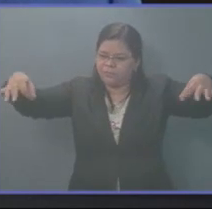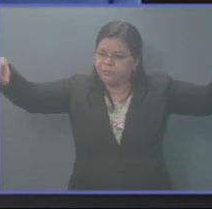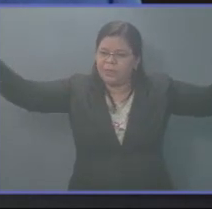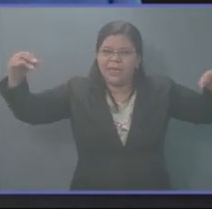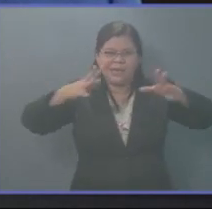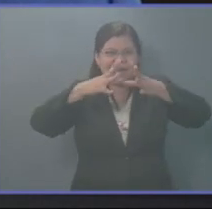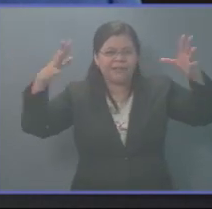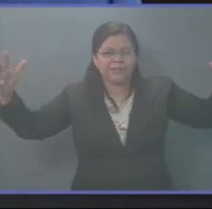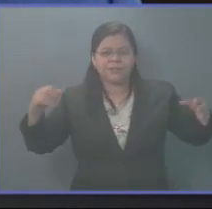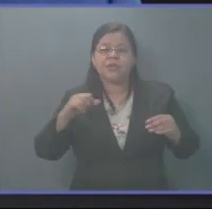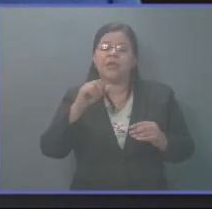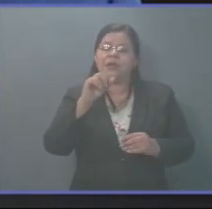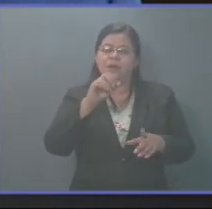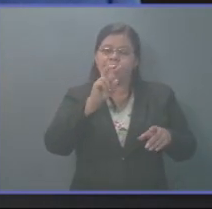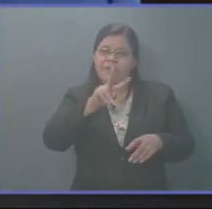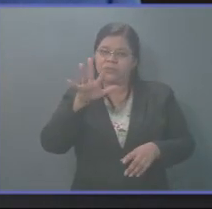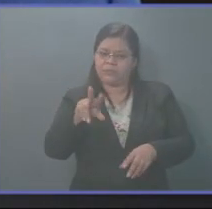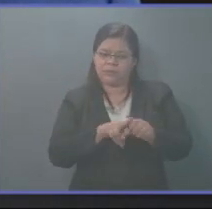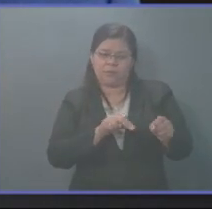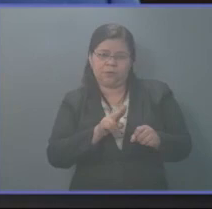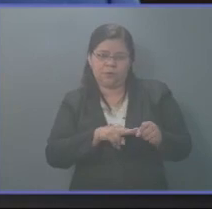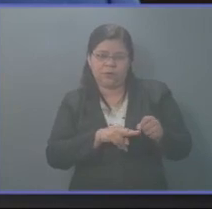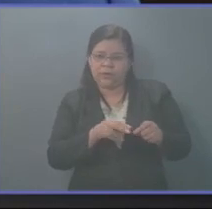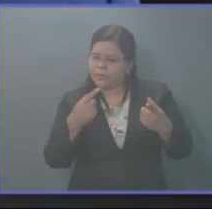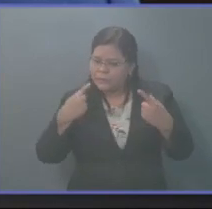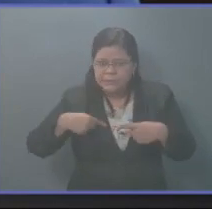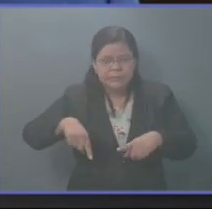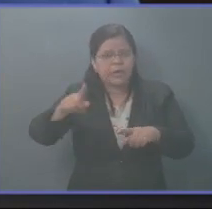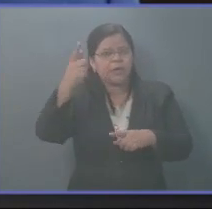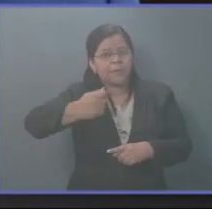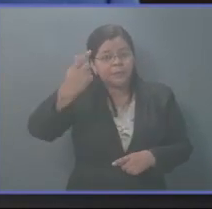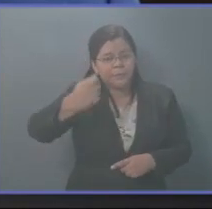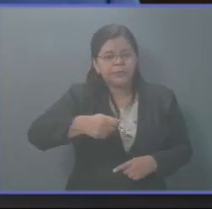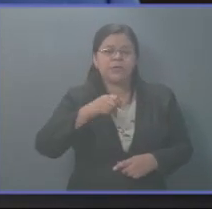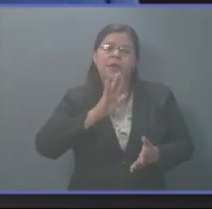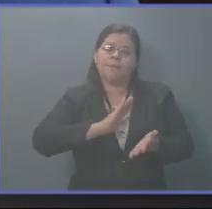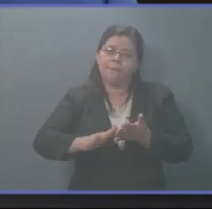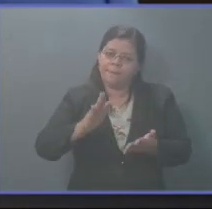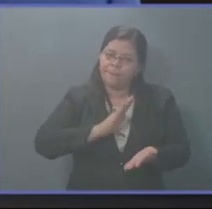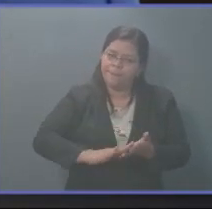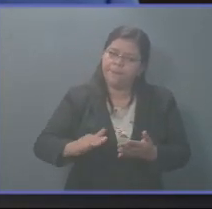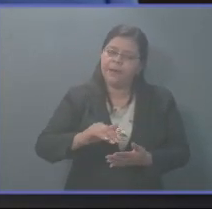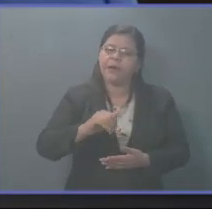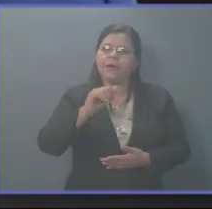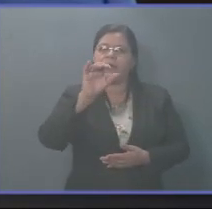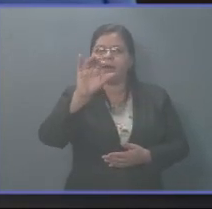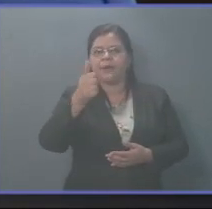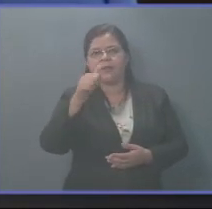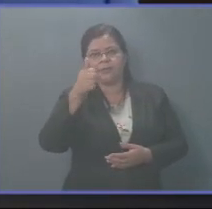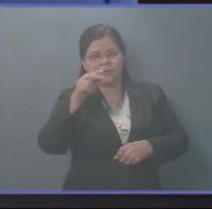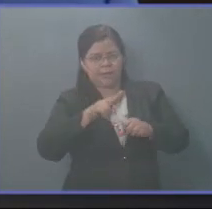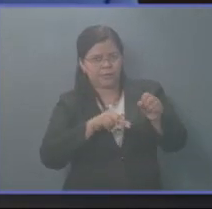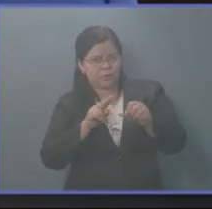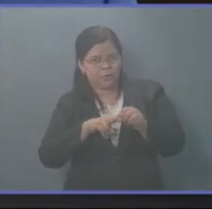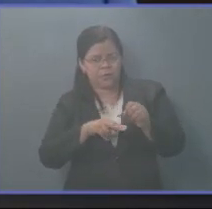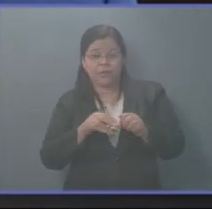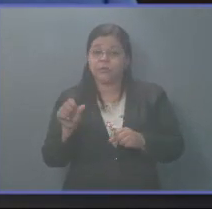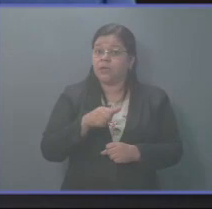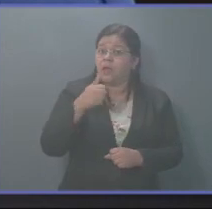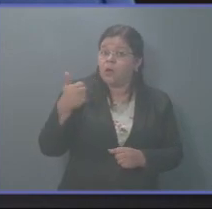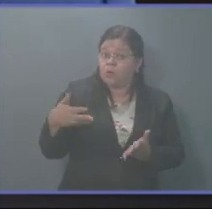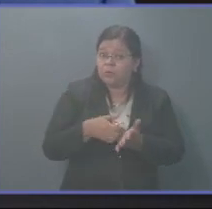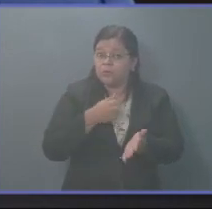pancarta, $25. Literal H, permanencia de publicidad cada una al mes, rótulos, mantas y o pancartas, $10. otros